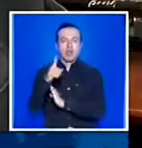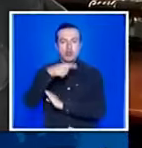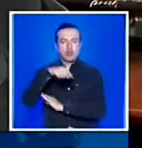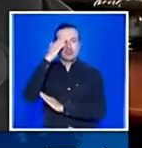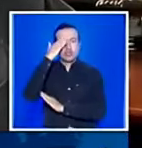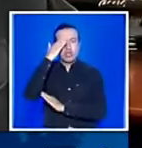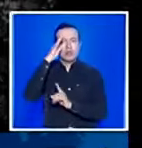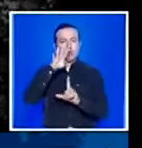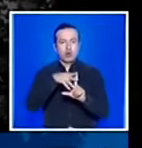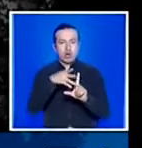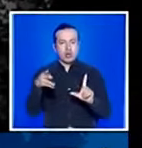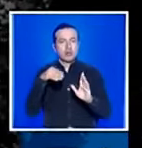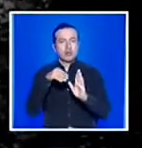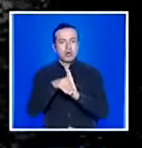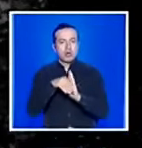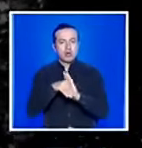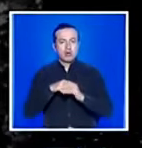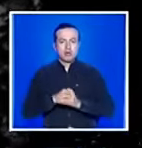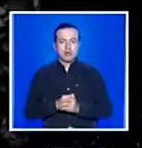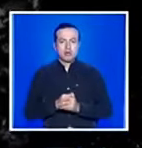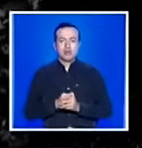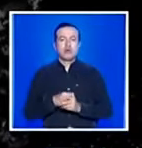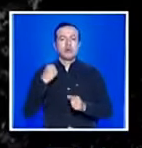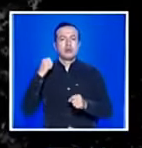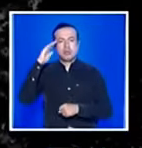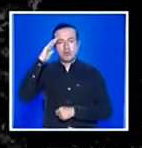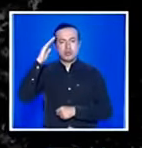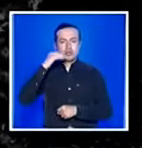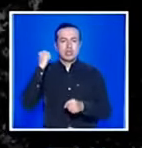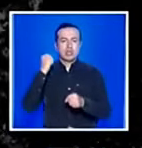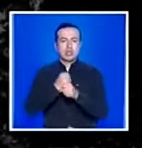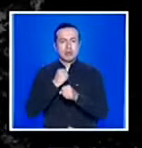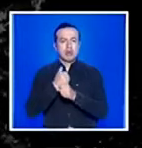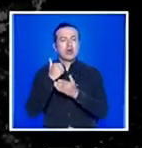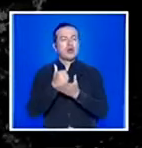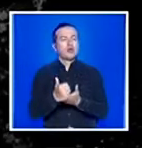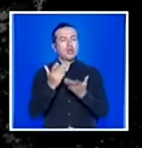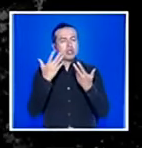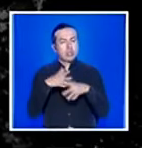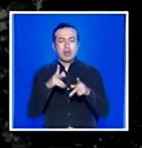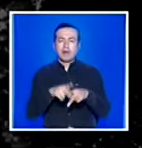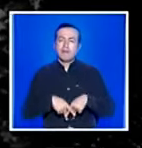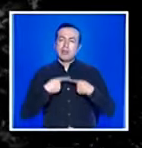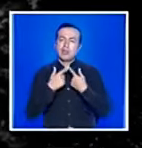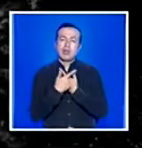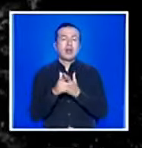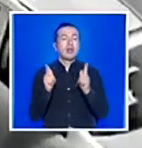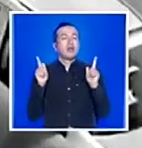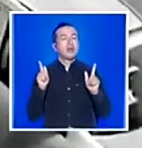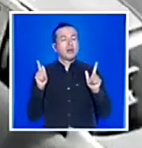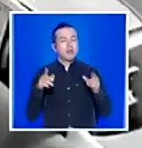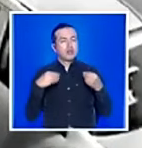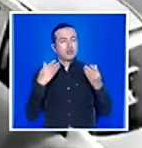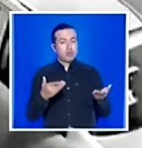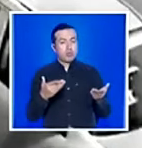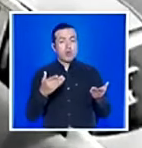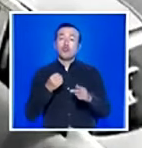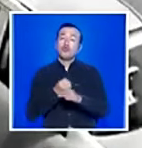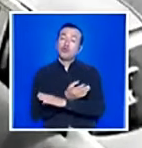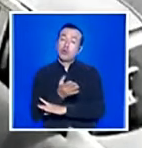horarios de los bancos. La Nacional trabaja arduamente para devolverle lo más preciado después de la vida, que es su libertad. También se recomienda mantener un